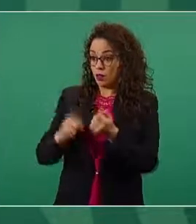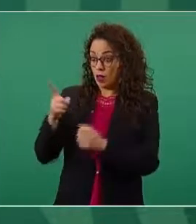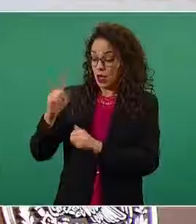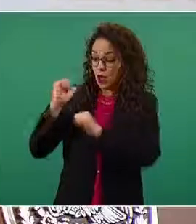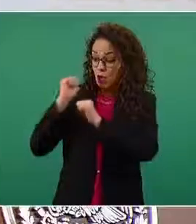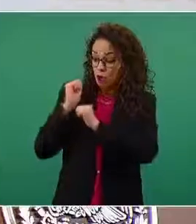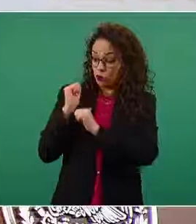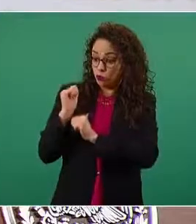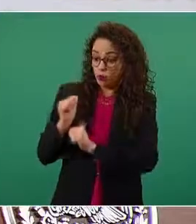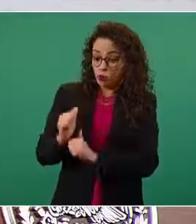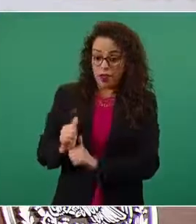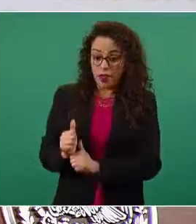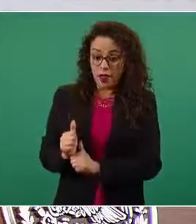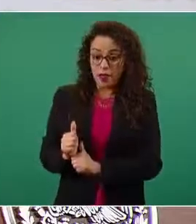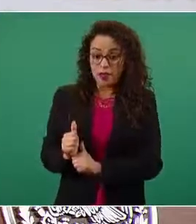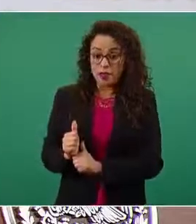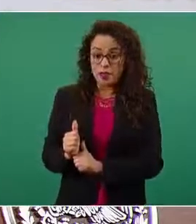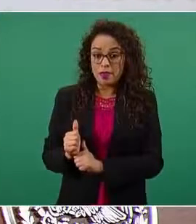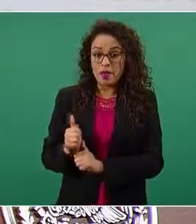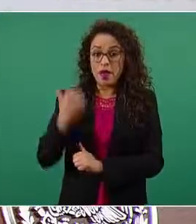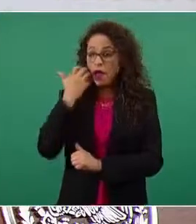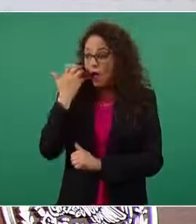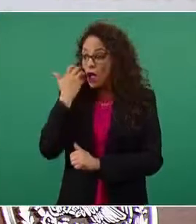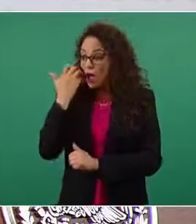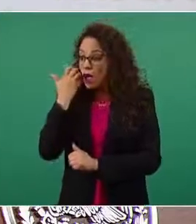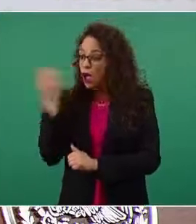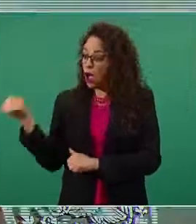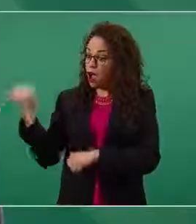es una autoridad nombrada por el pueblo.